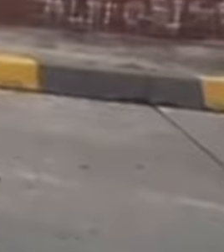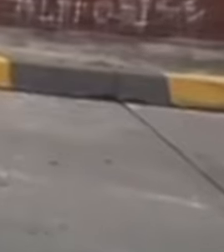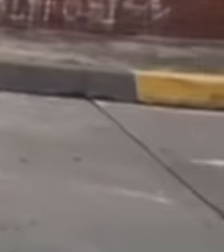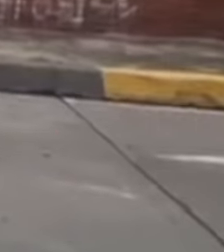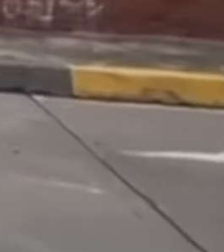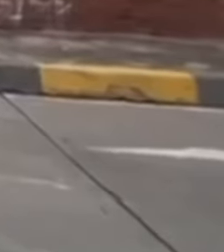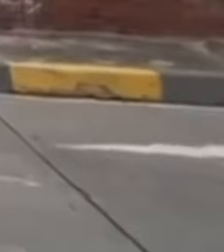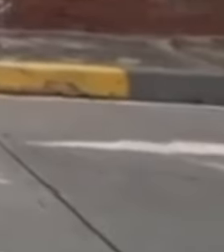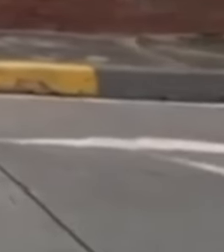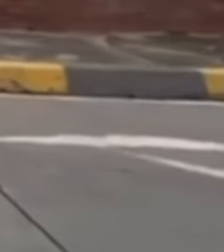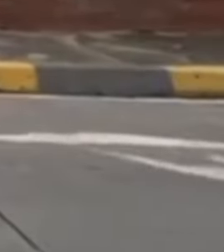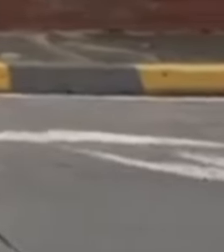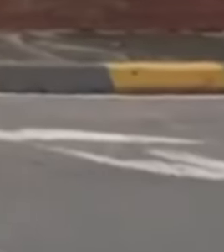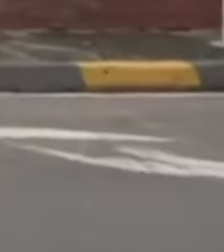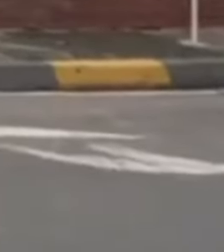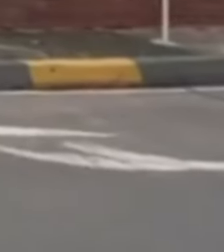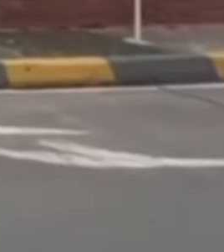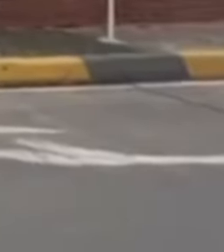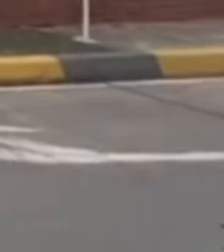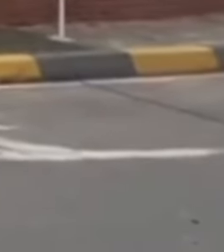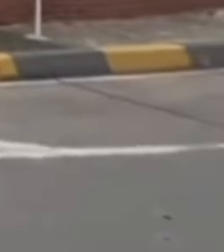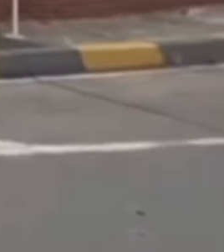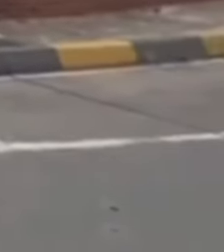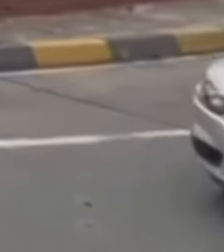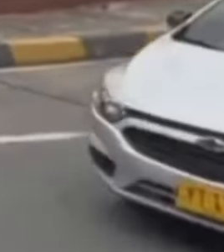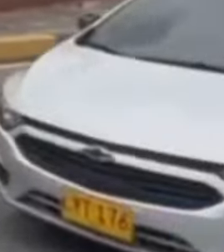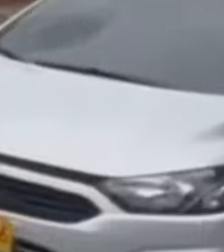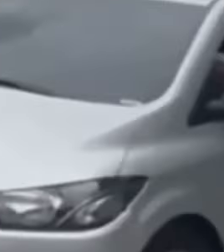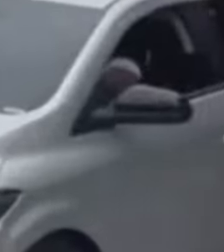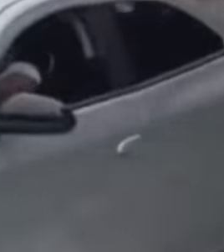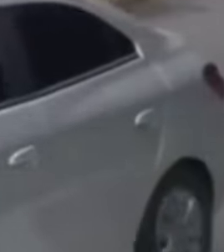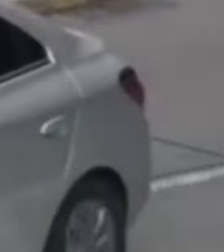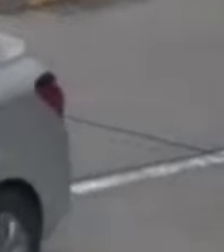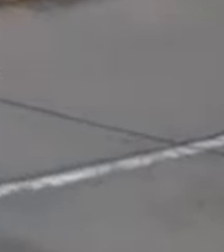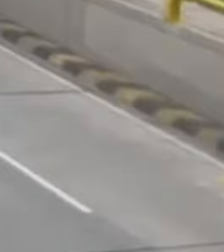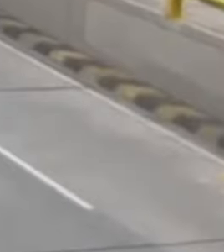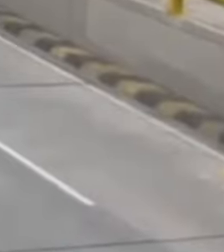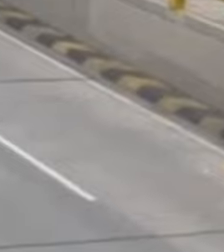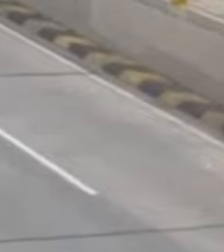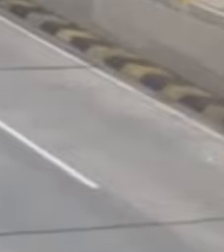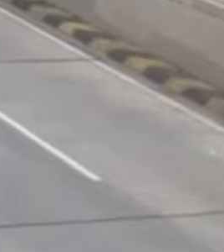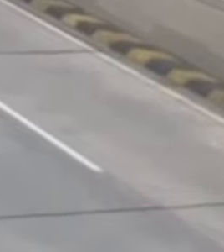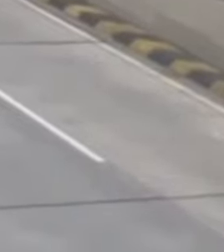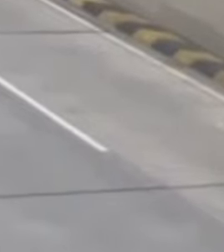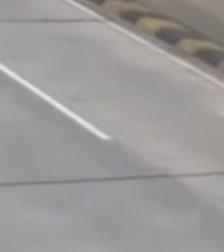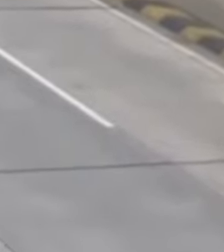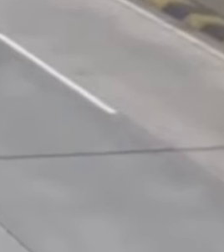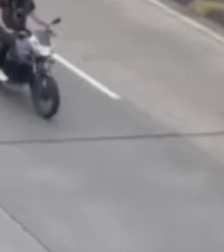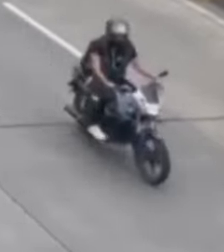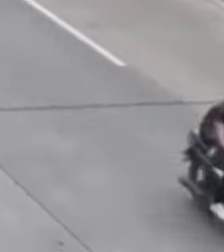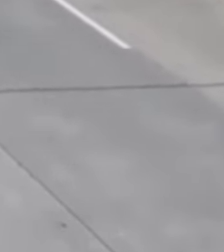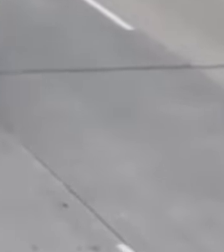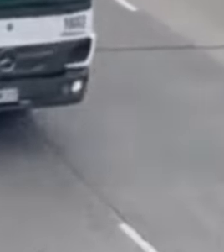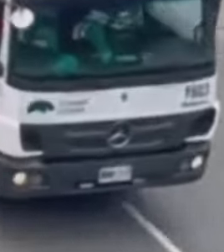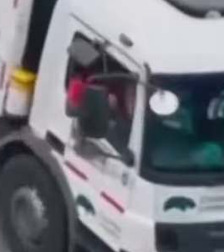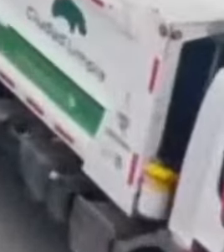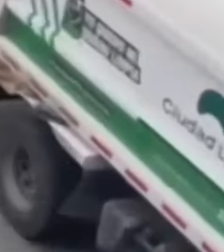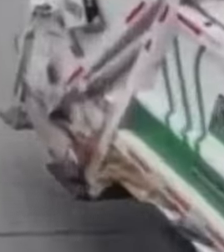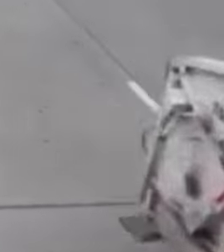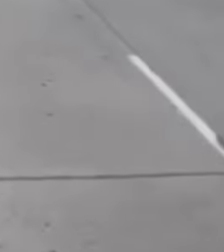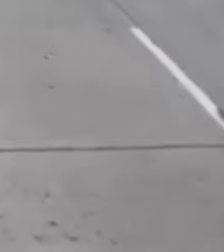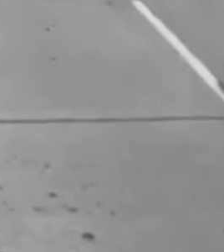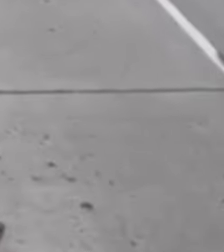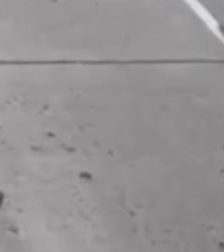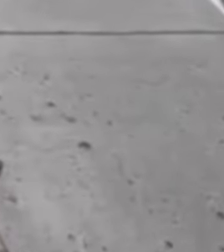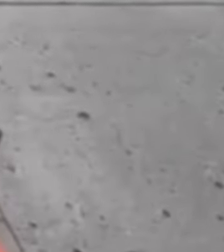administración, en cabeza de nuestro alcalde Alejandro Eder, logró esa materialización. Logramos en los primeros meses, en los primeros días del año,